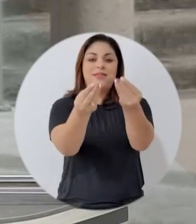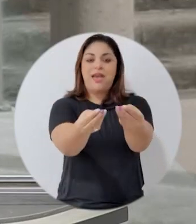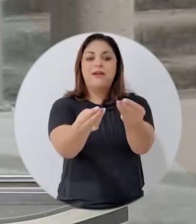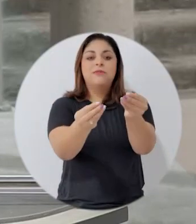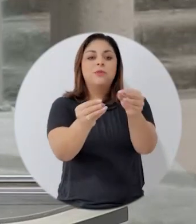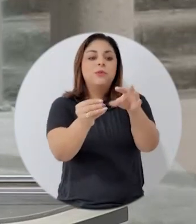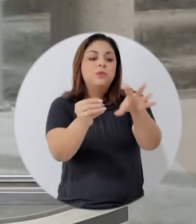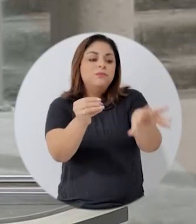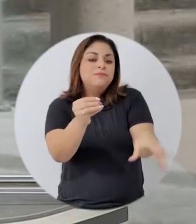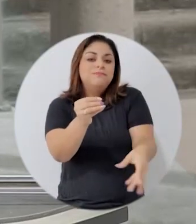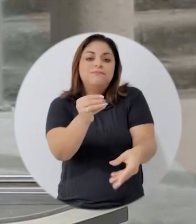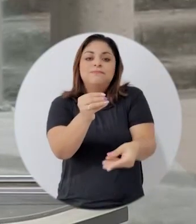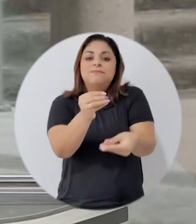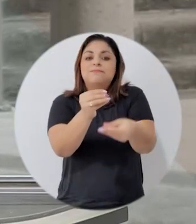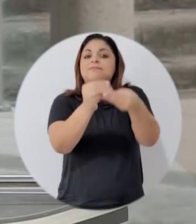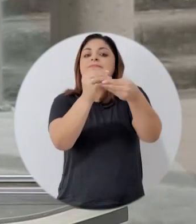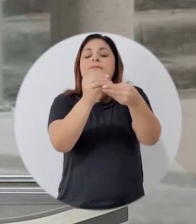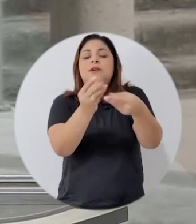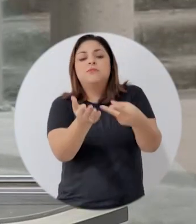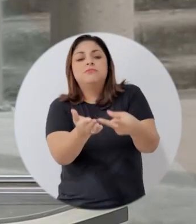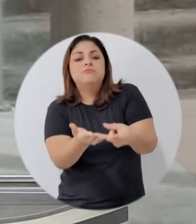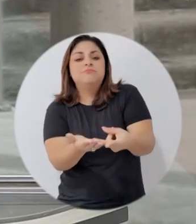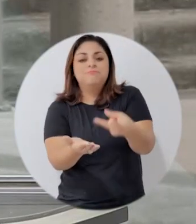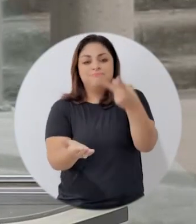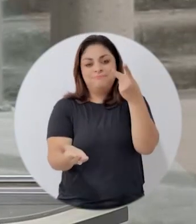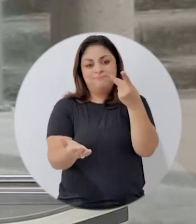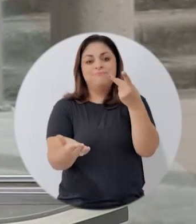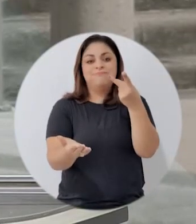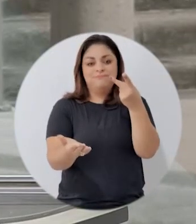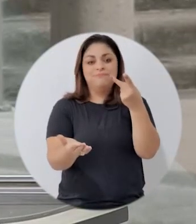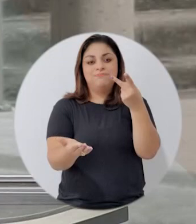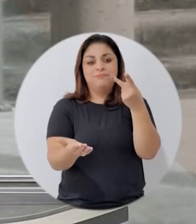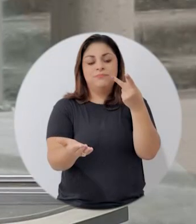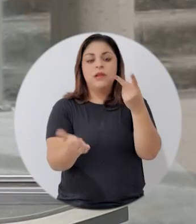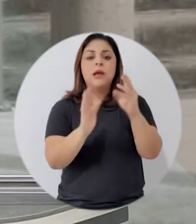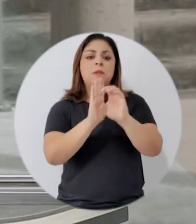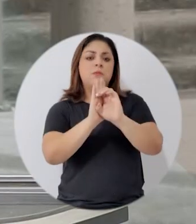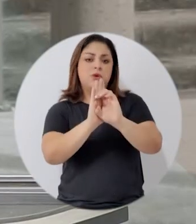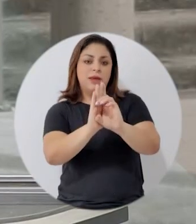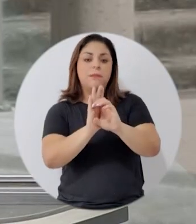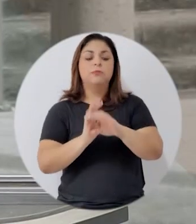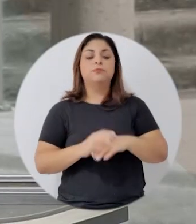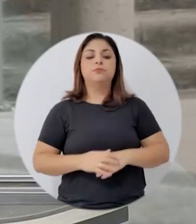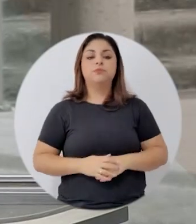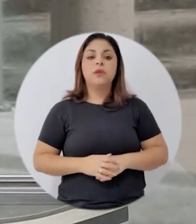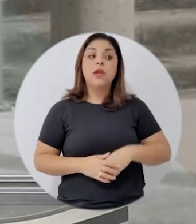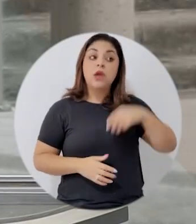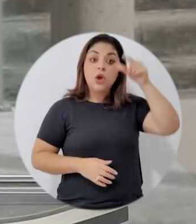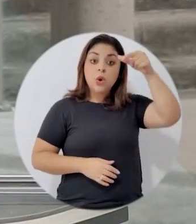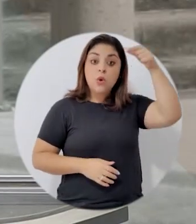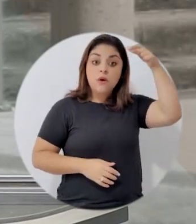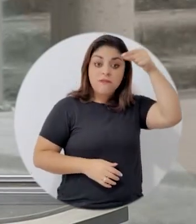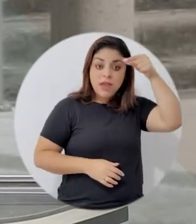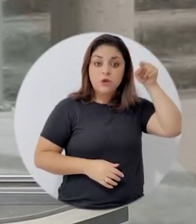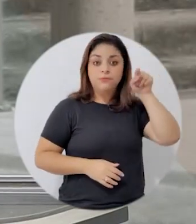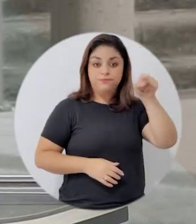a todo lo que tiene que ver con empresas, ¿verdad? A nivel, por ejemplo, de gobierno,